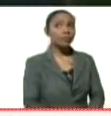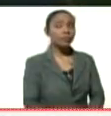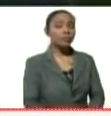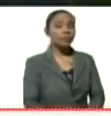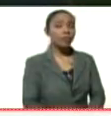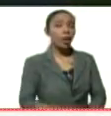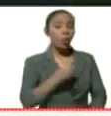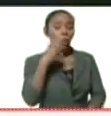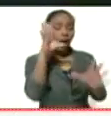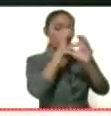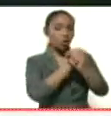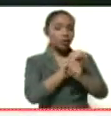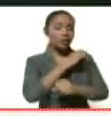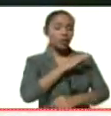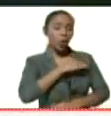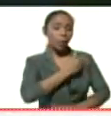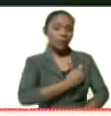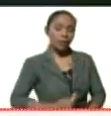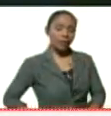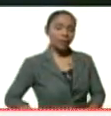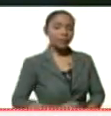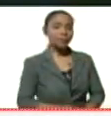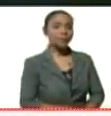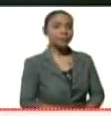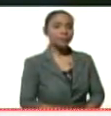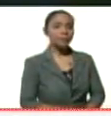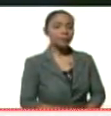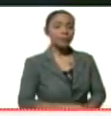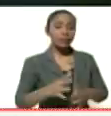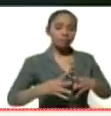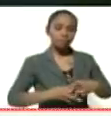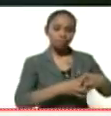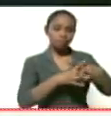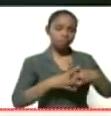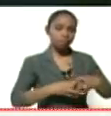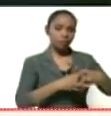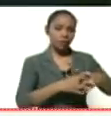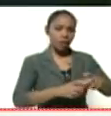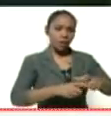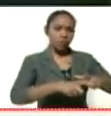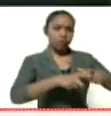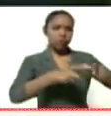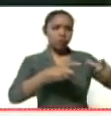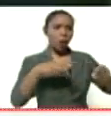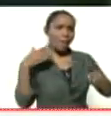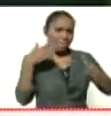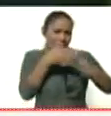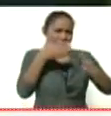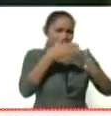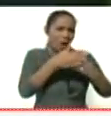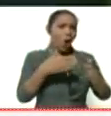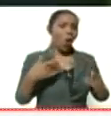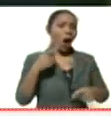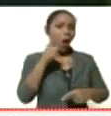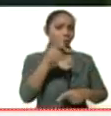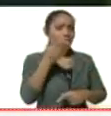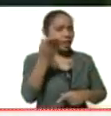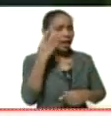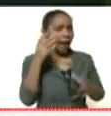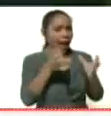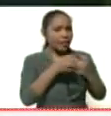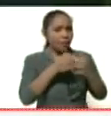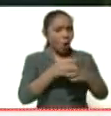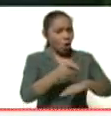Muy buenas noches, señor presidente. Buenas noches. Estados Unidos ha intensificado su agresión contra usted y su equipo de